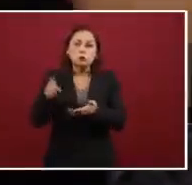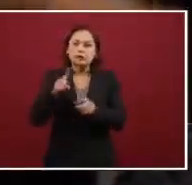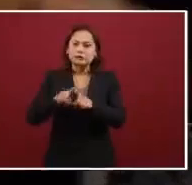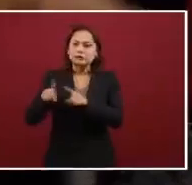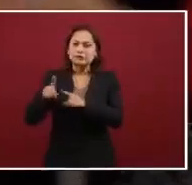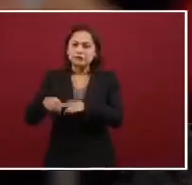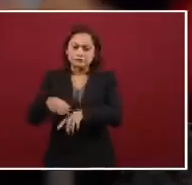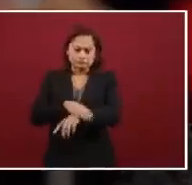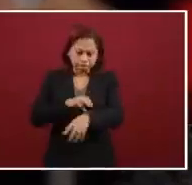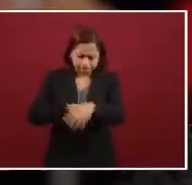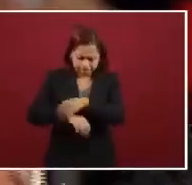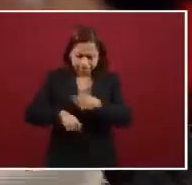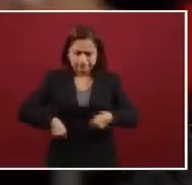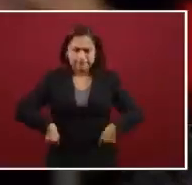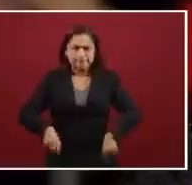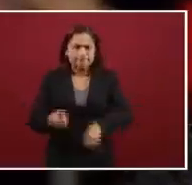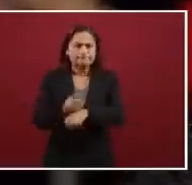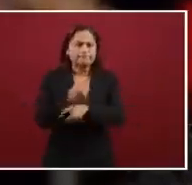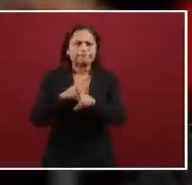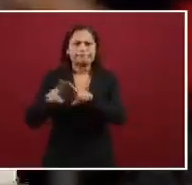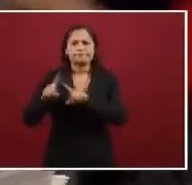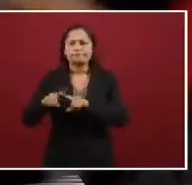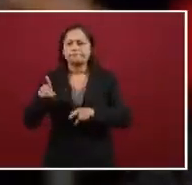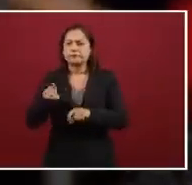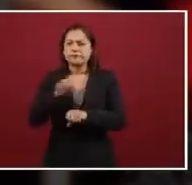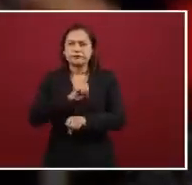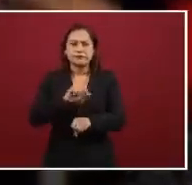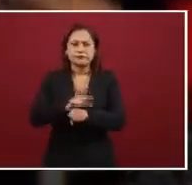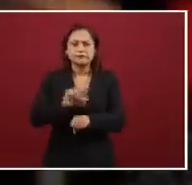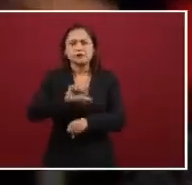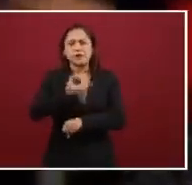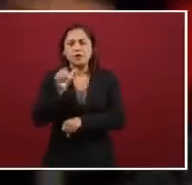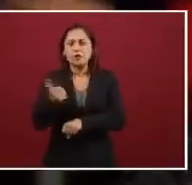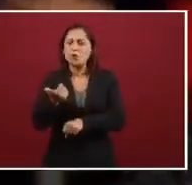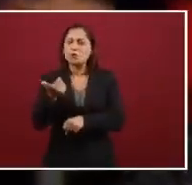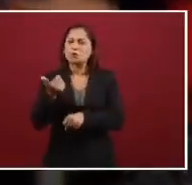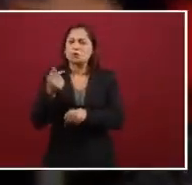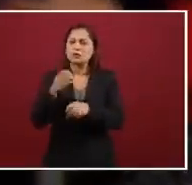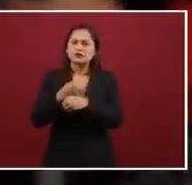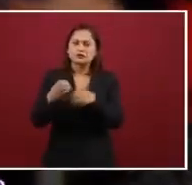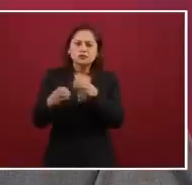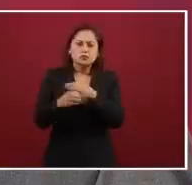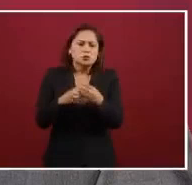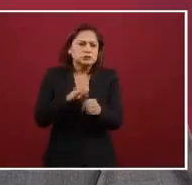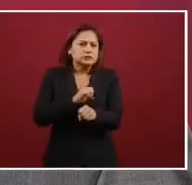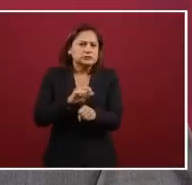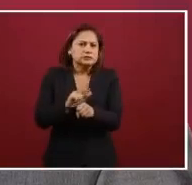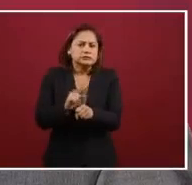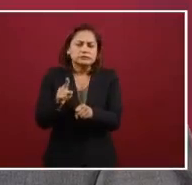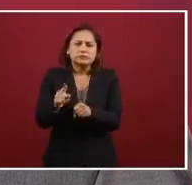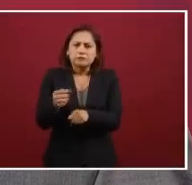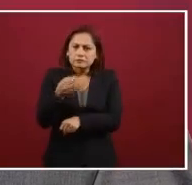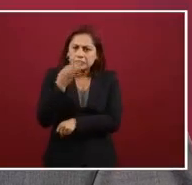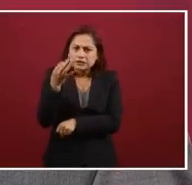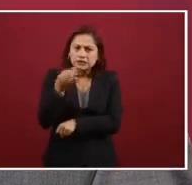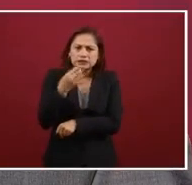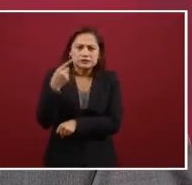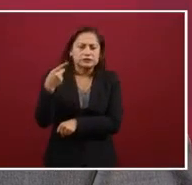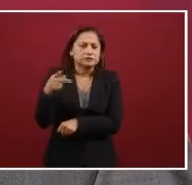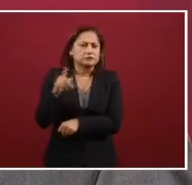descuentos, tienen que comprar desde cremas especiales, medicinas